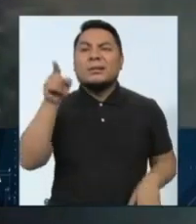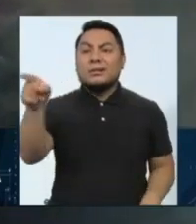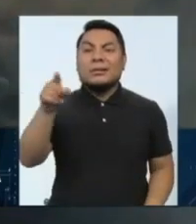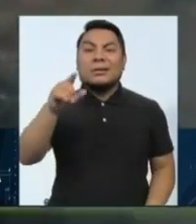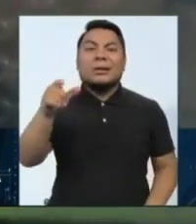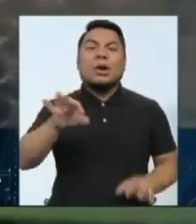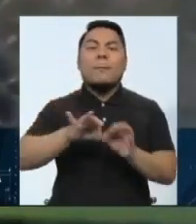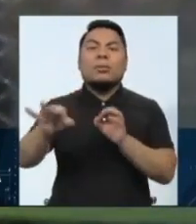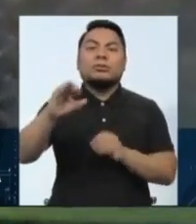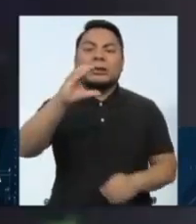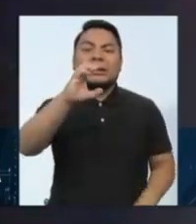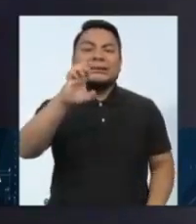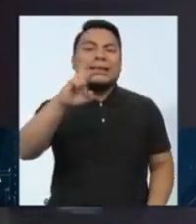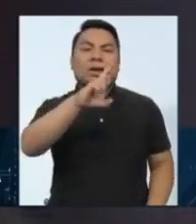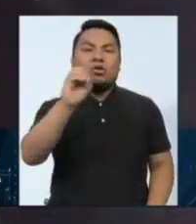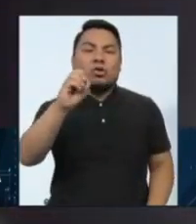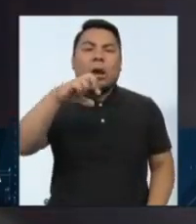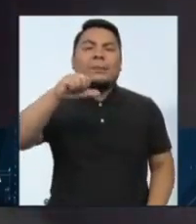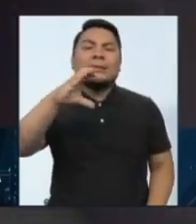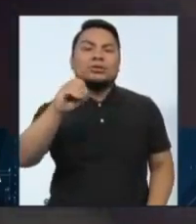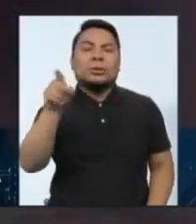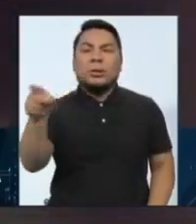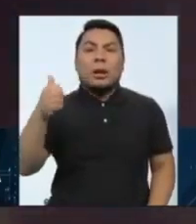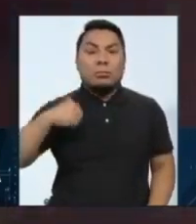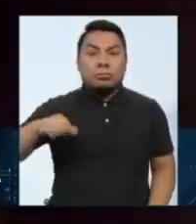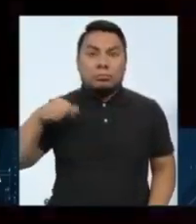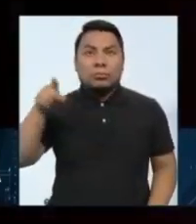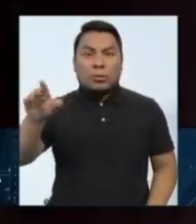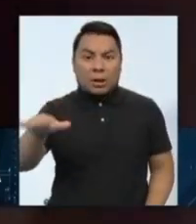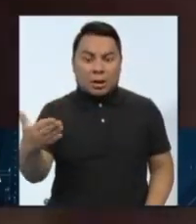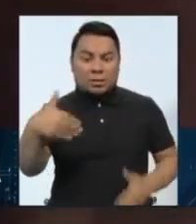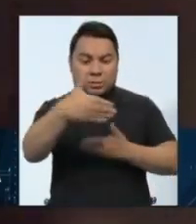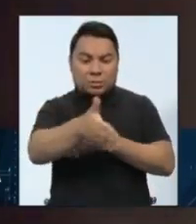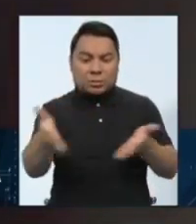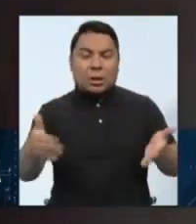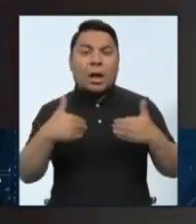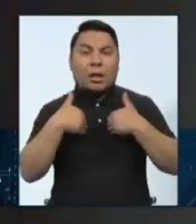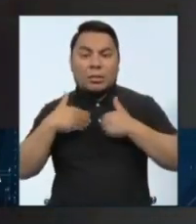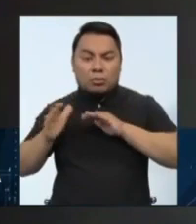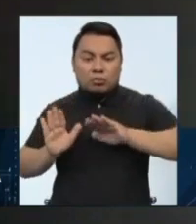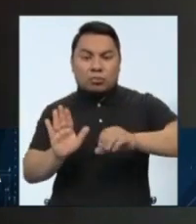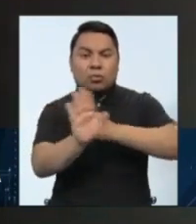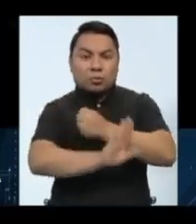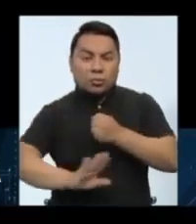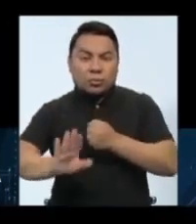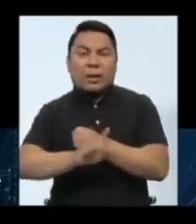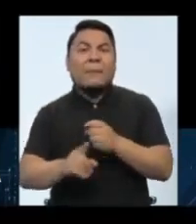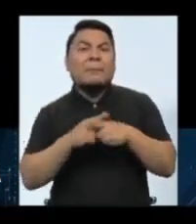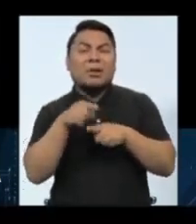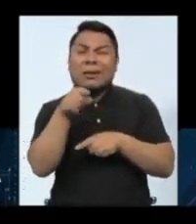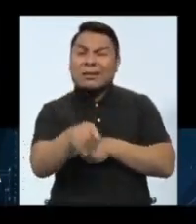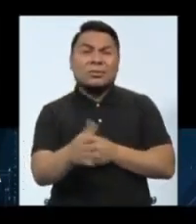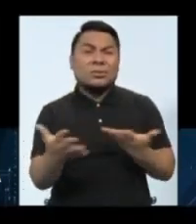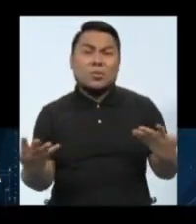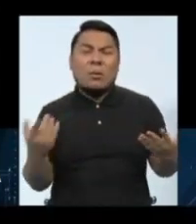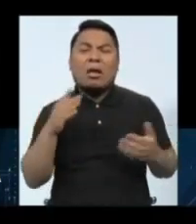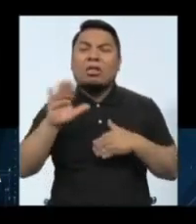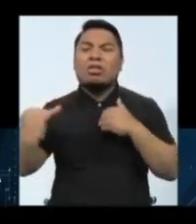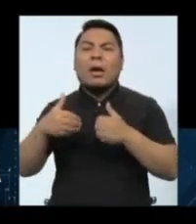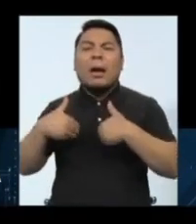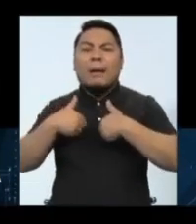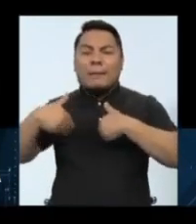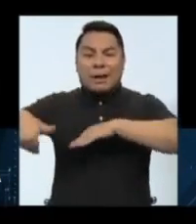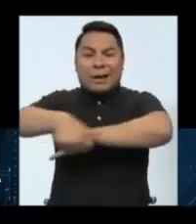en Cerro de Pasco, pues su municipalidad, que cuenta con un albergue para animales, no ofrece las atenciones adecuadas para los perros que